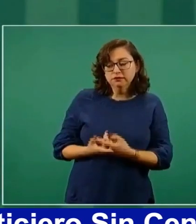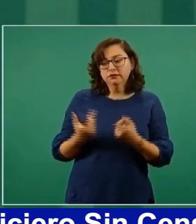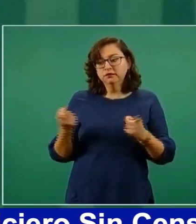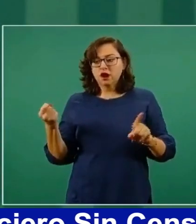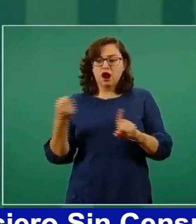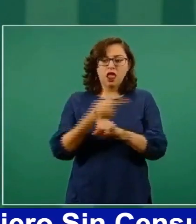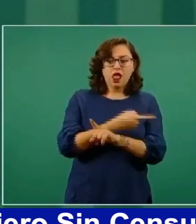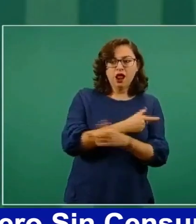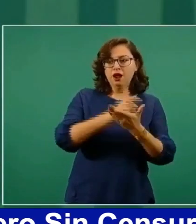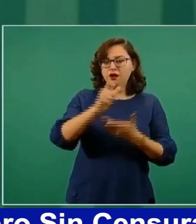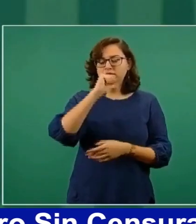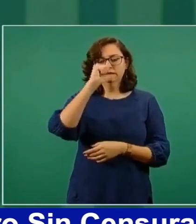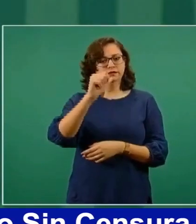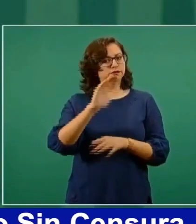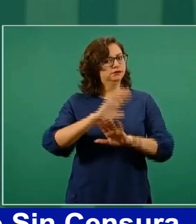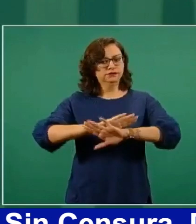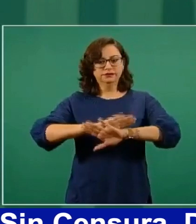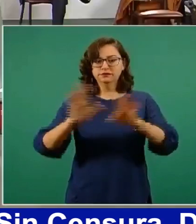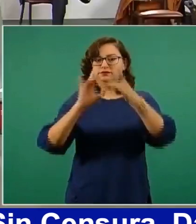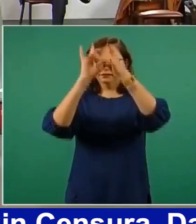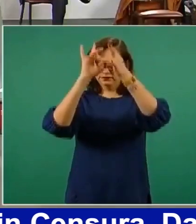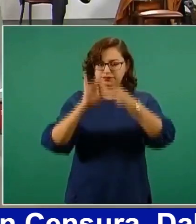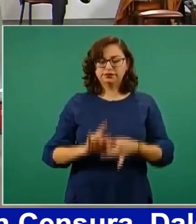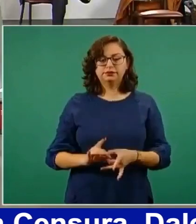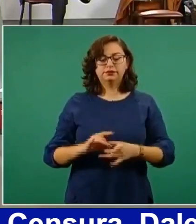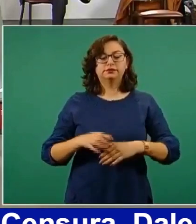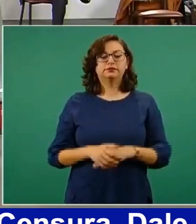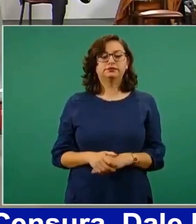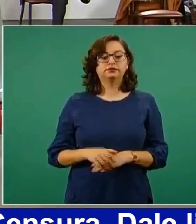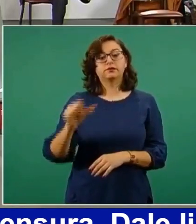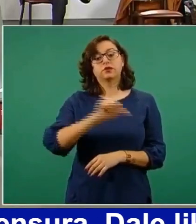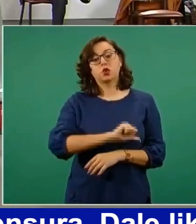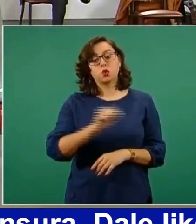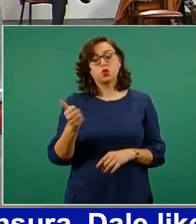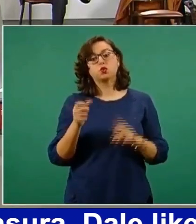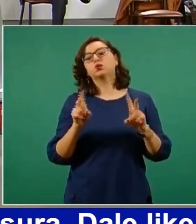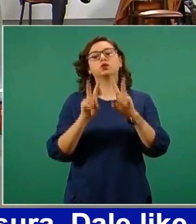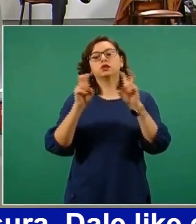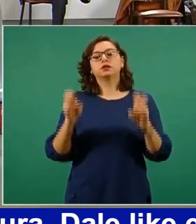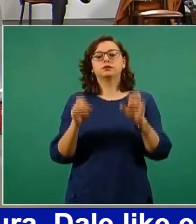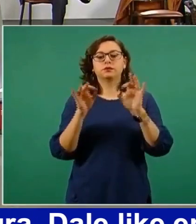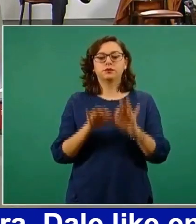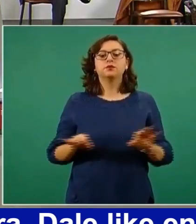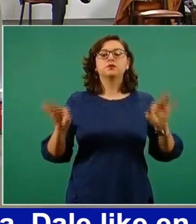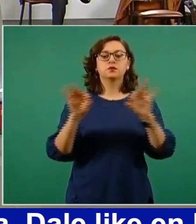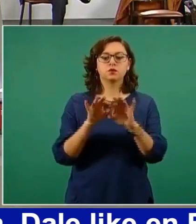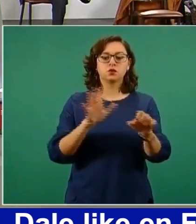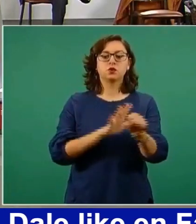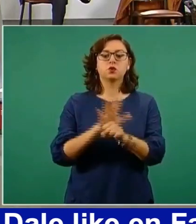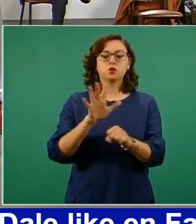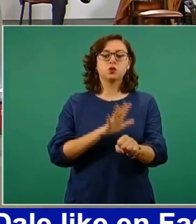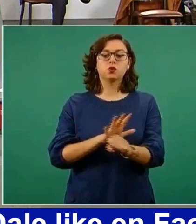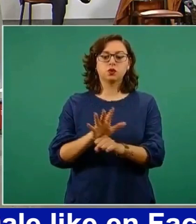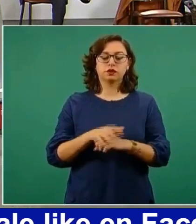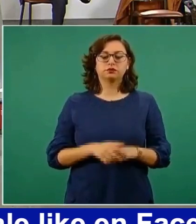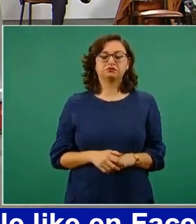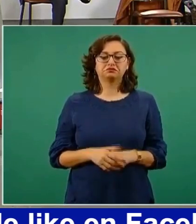del ISR, de la ley del IVA, con la Ley Federal del Trabajo, permitiendo así